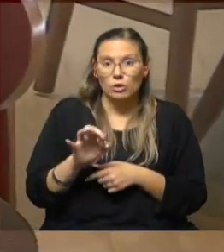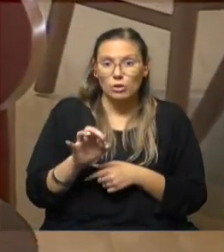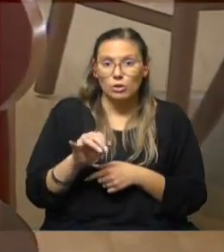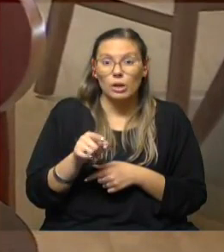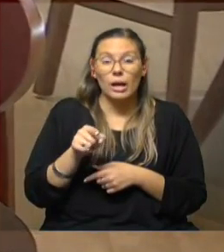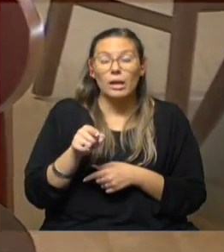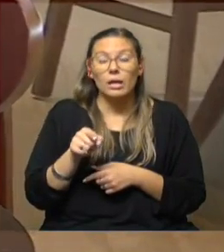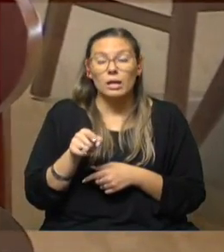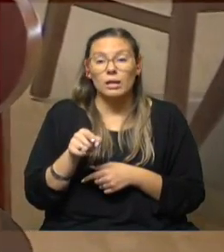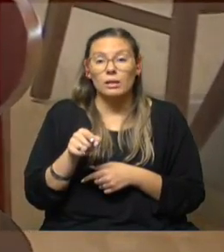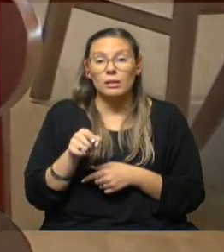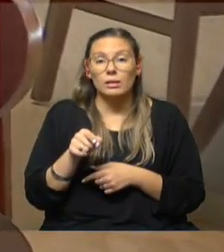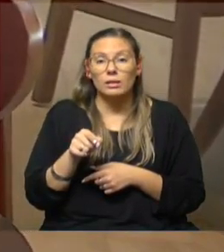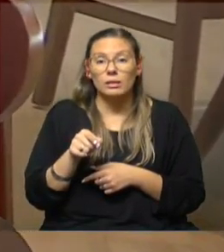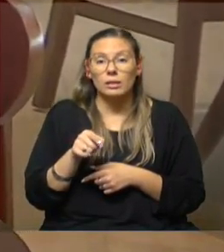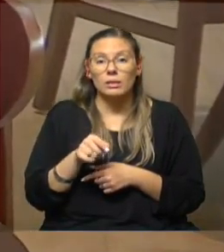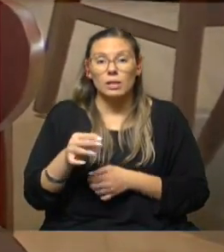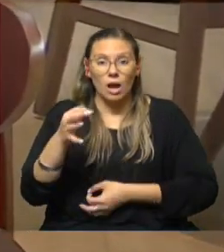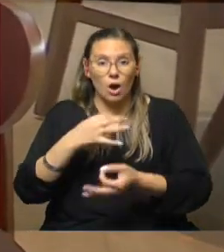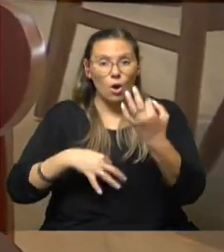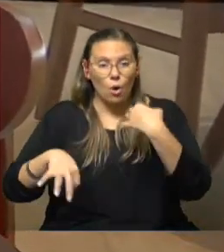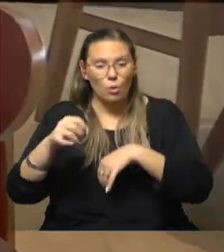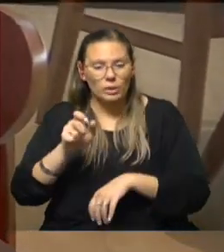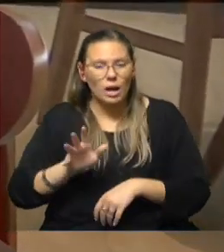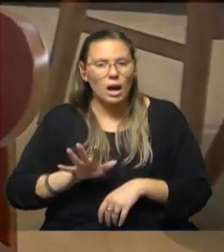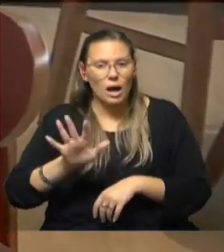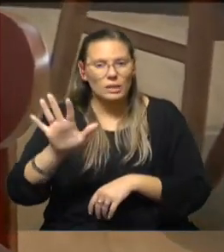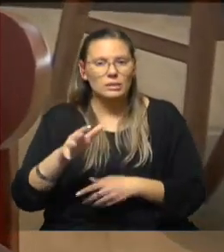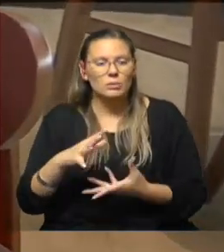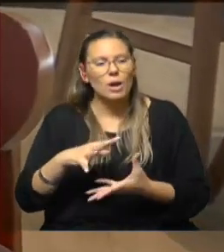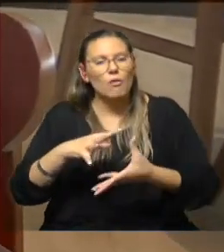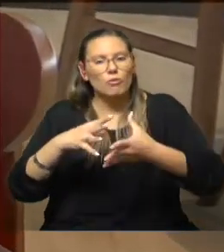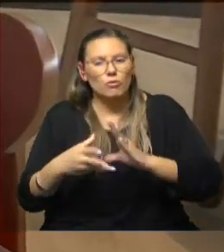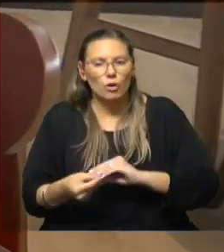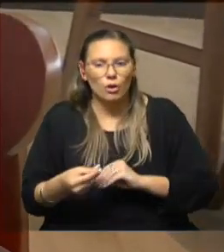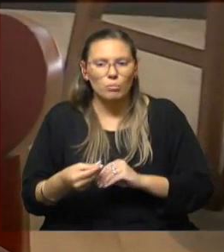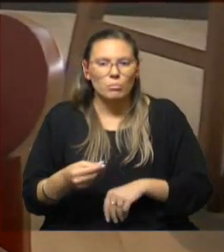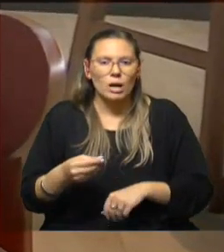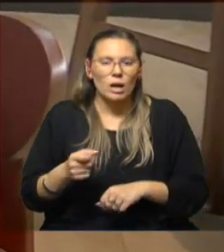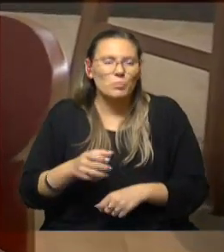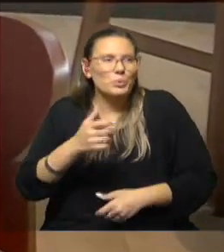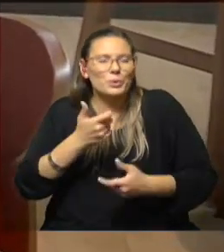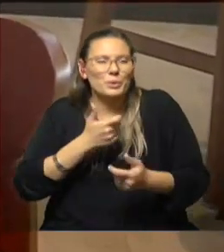Y esto crea en la obra un ritmo y una vibración muy graciosa.